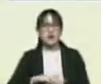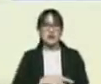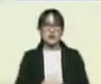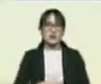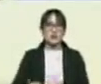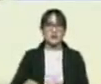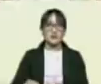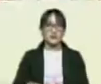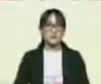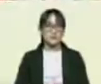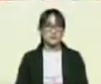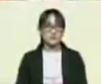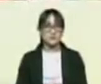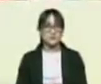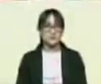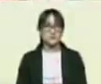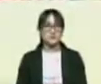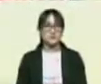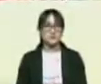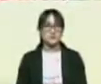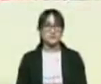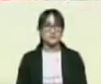de fuerza, de amor!